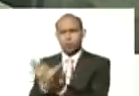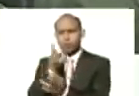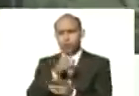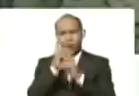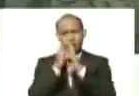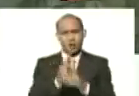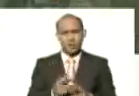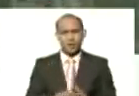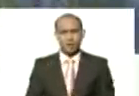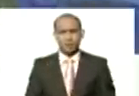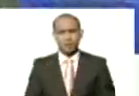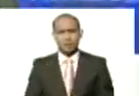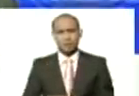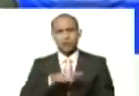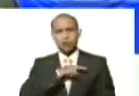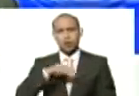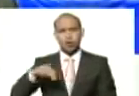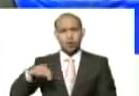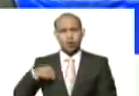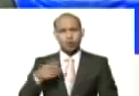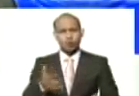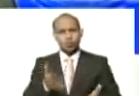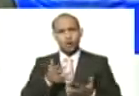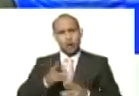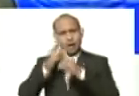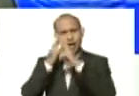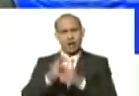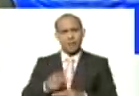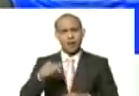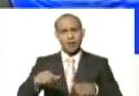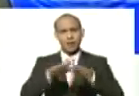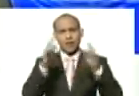respetan. Nosotros no hemos ganado un respeto en